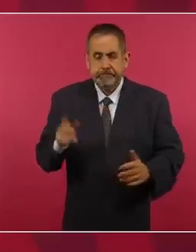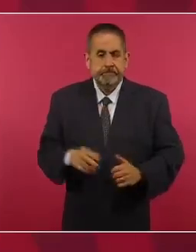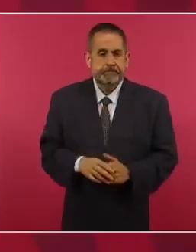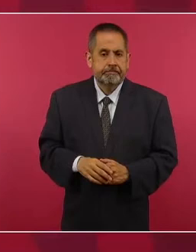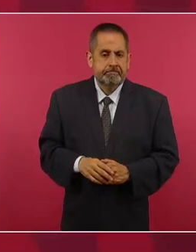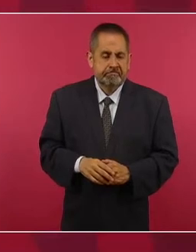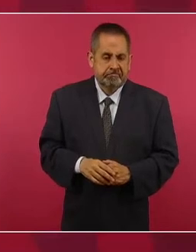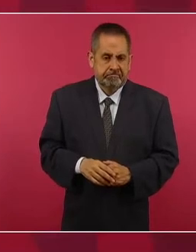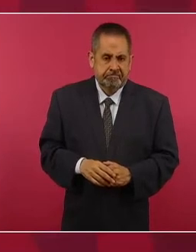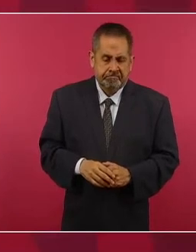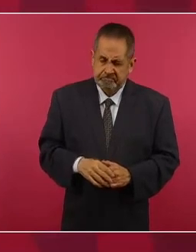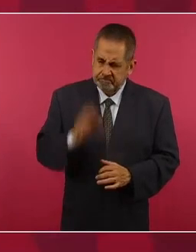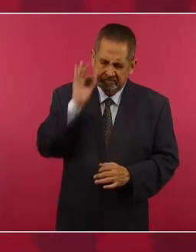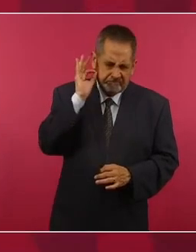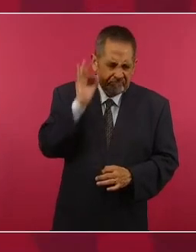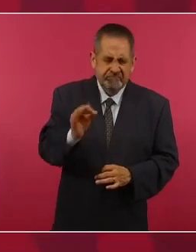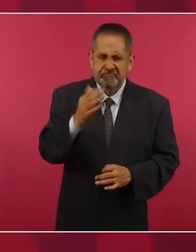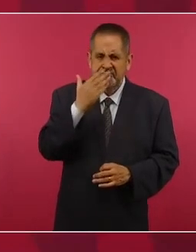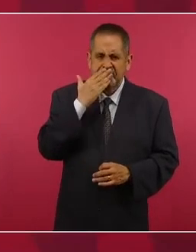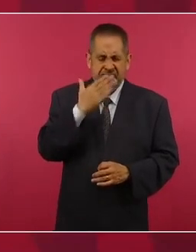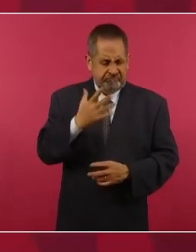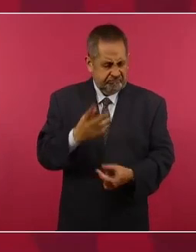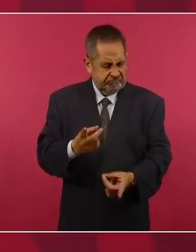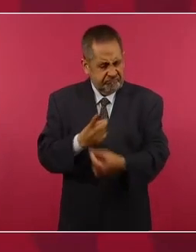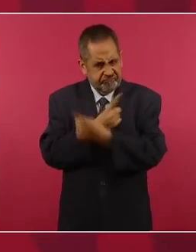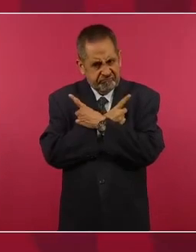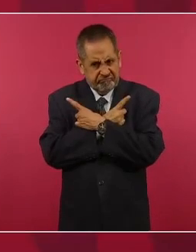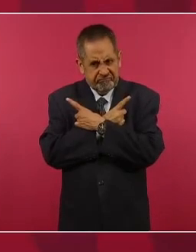de primera, decente,